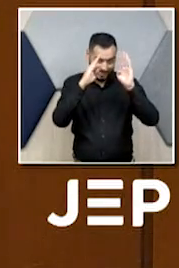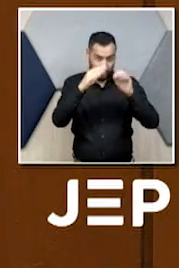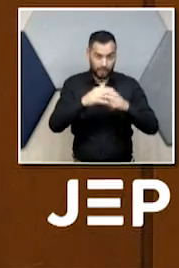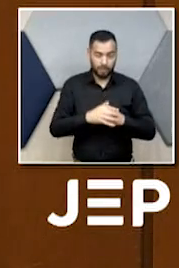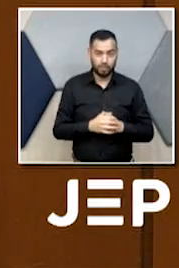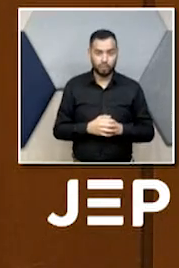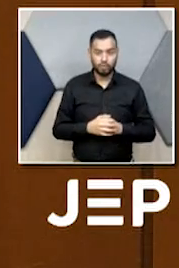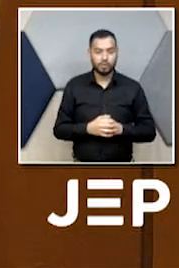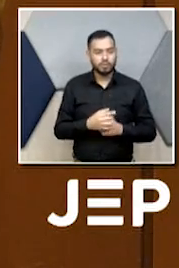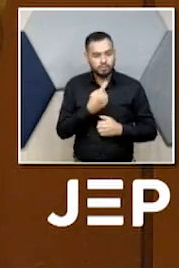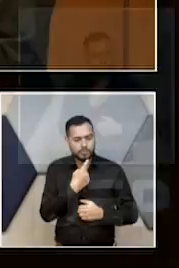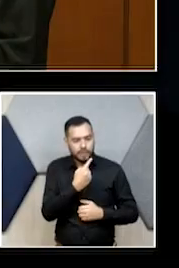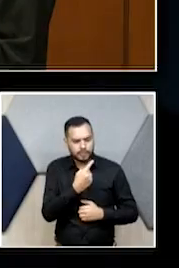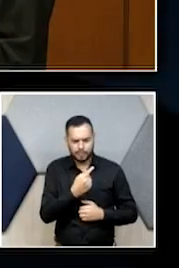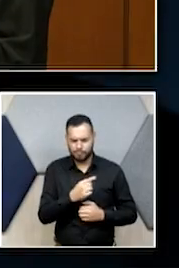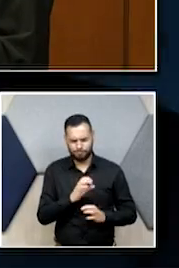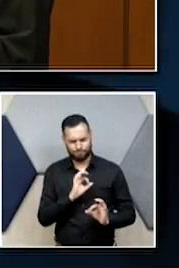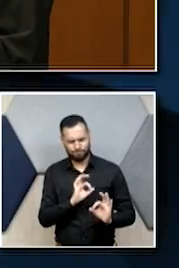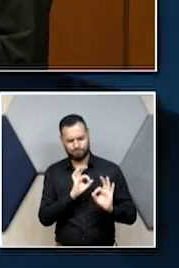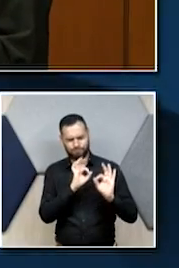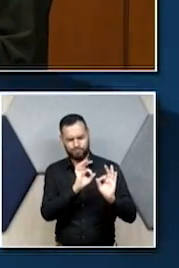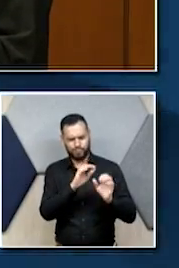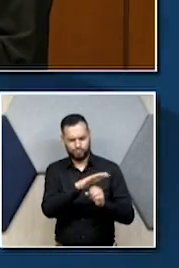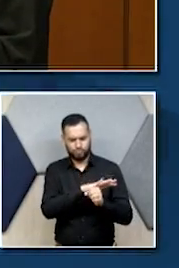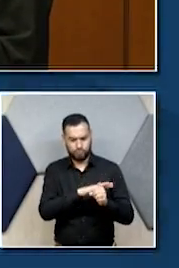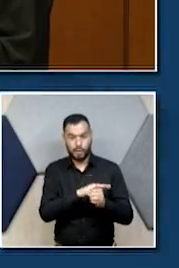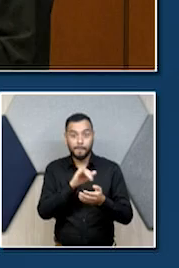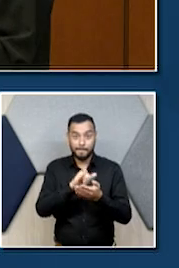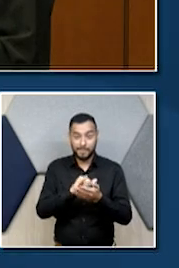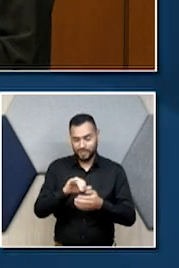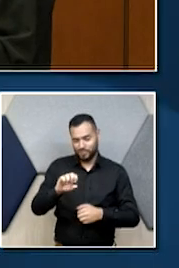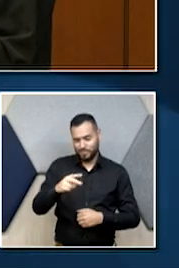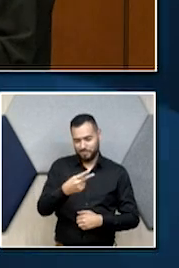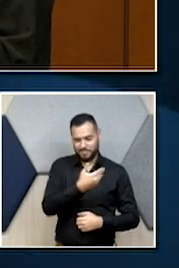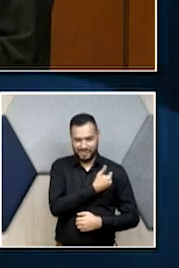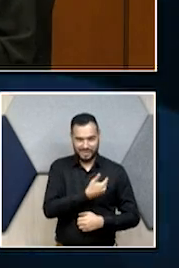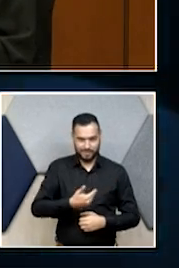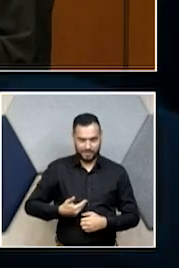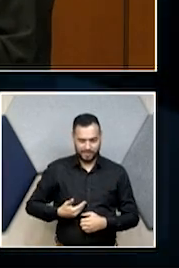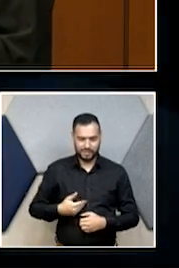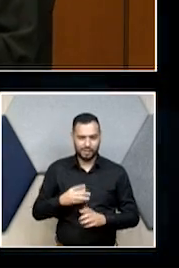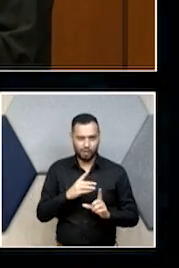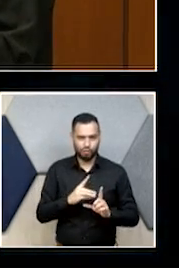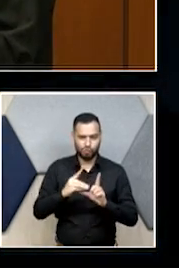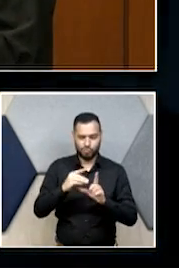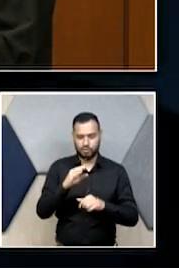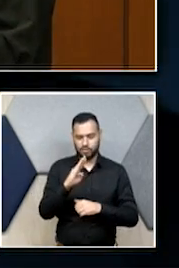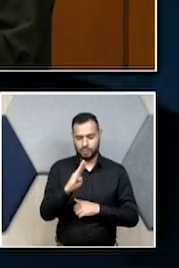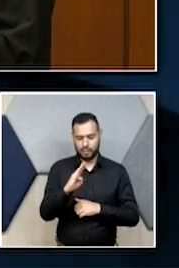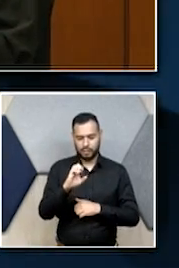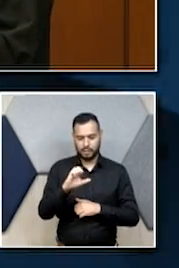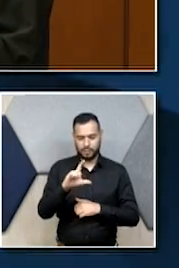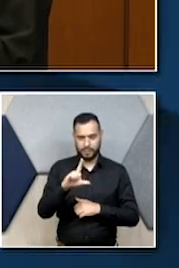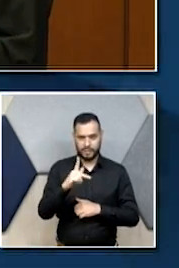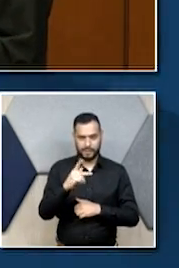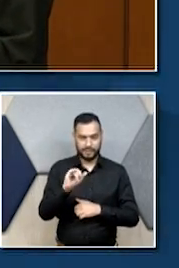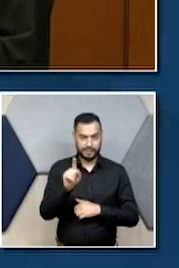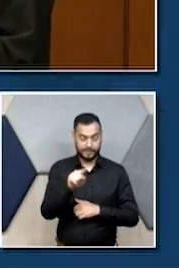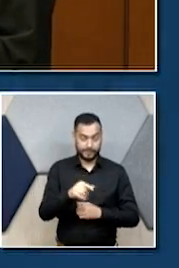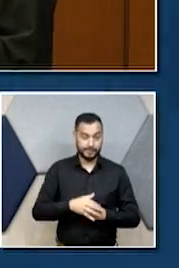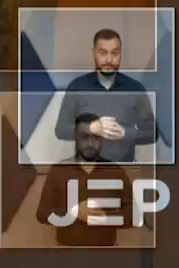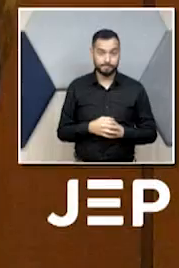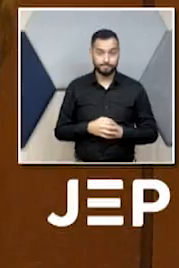los mejores éxitos, al igual que a nuestra vicepresidenta, la doctora Belkis Izquierdo. Estamos